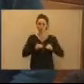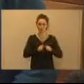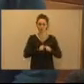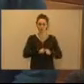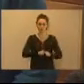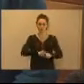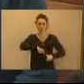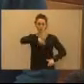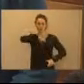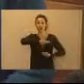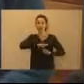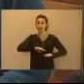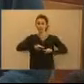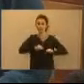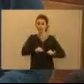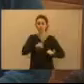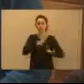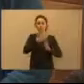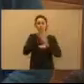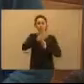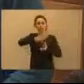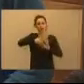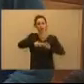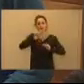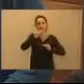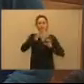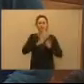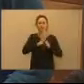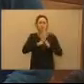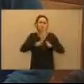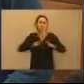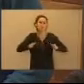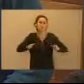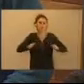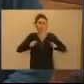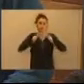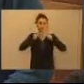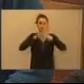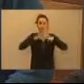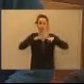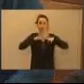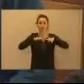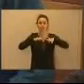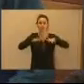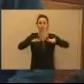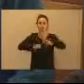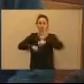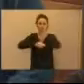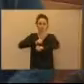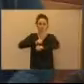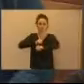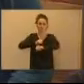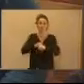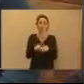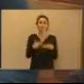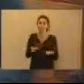encuentran condiciones apropiadas que les permiten tener un incremento poblacional tal que se propagan por todo el ecosistema en el que se presentan.